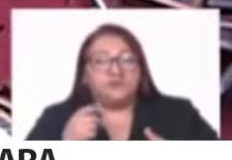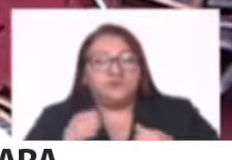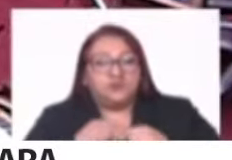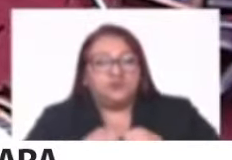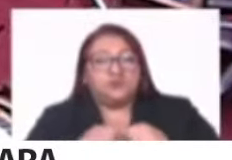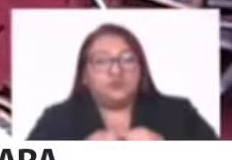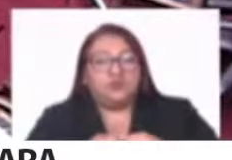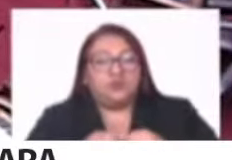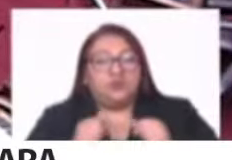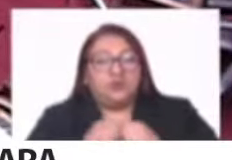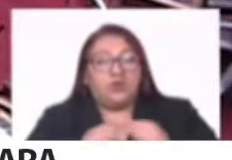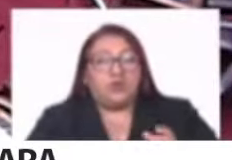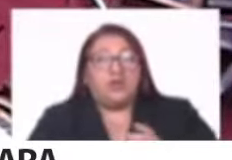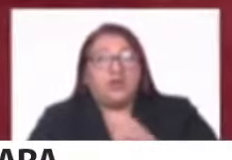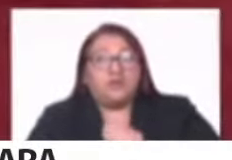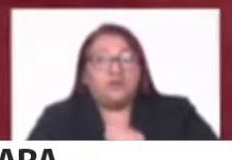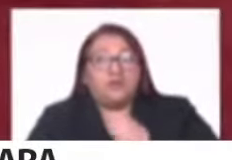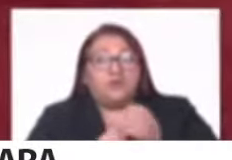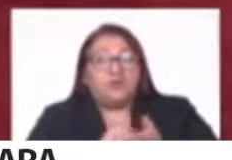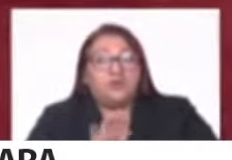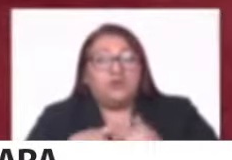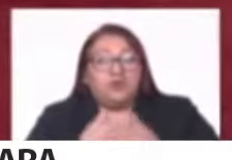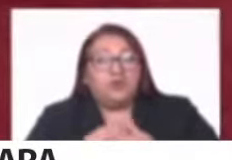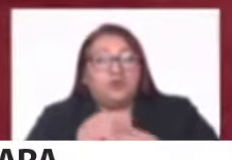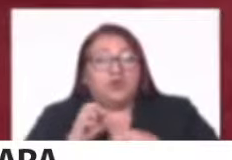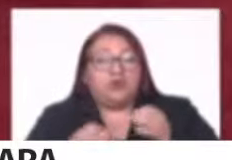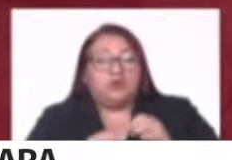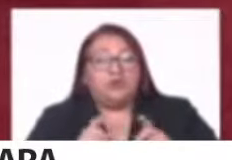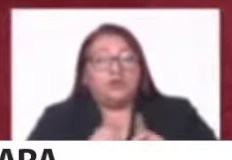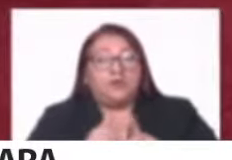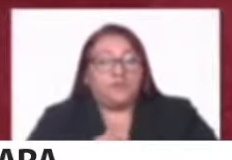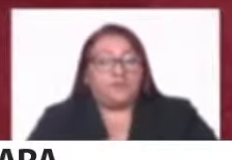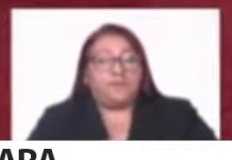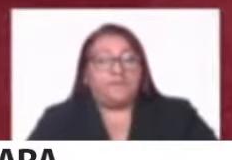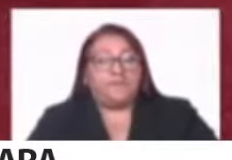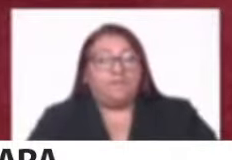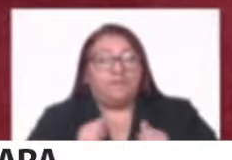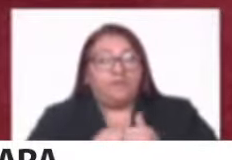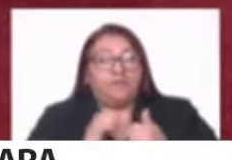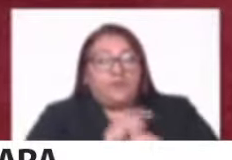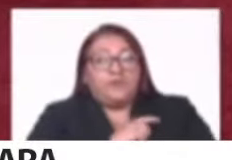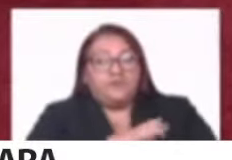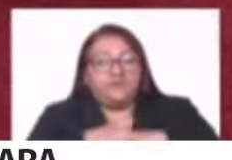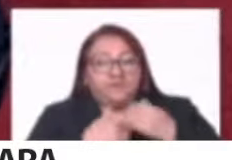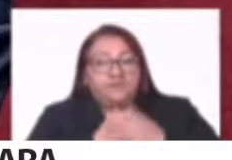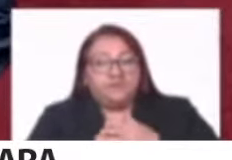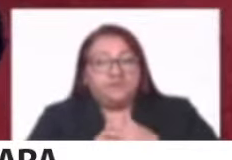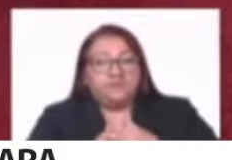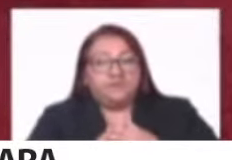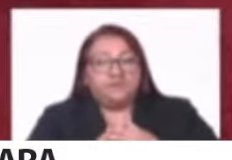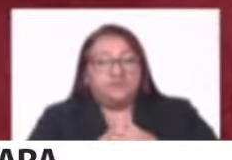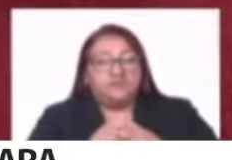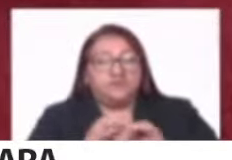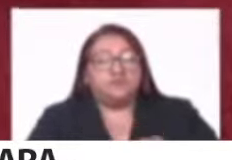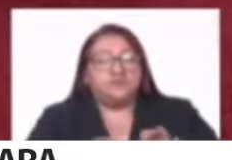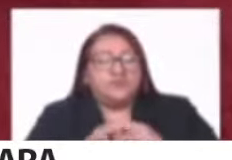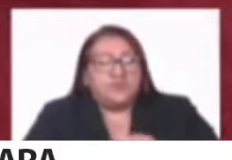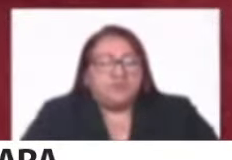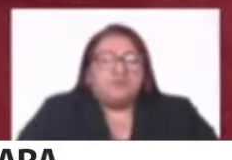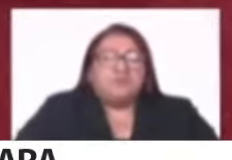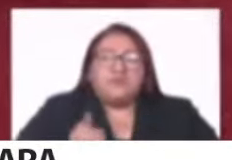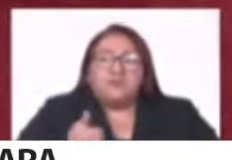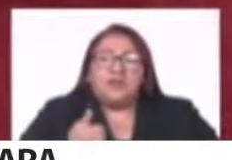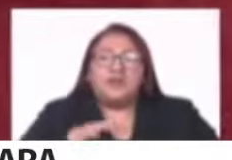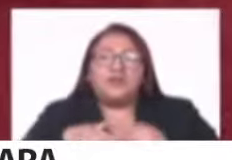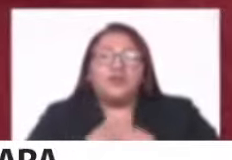continuar con la recuperación y relanzamiento de nuestra economía, sino también con el fortalecimiento de los pilares fundamentales de